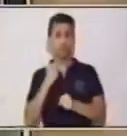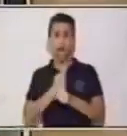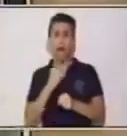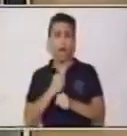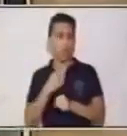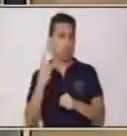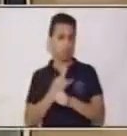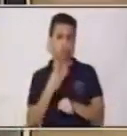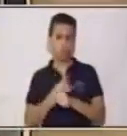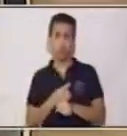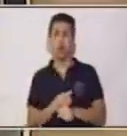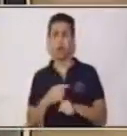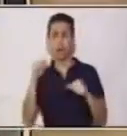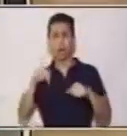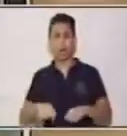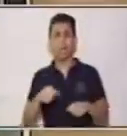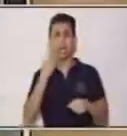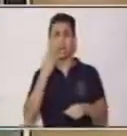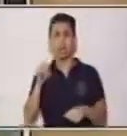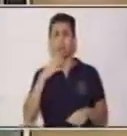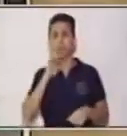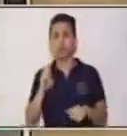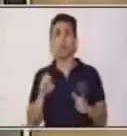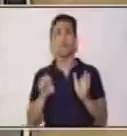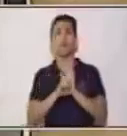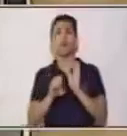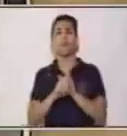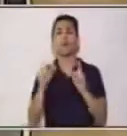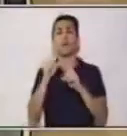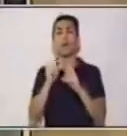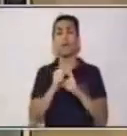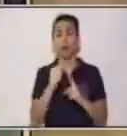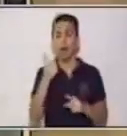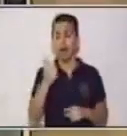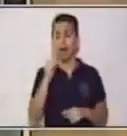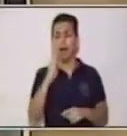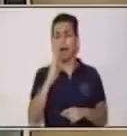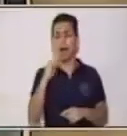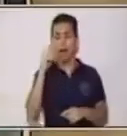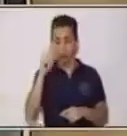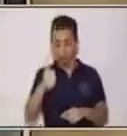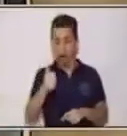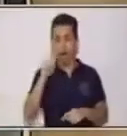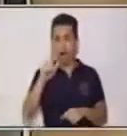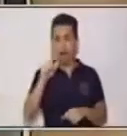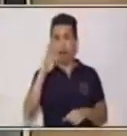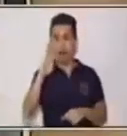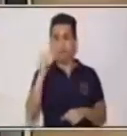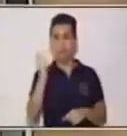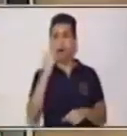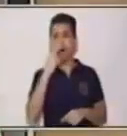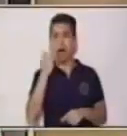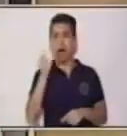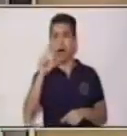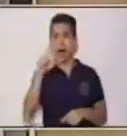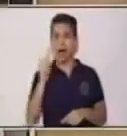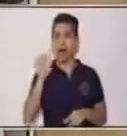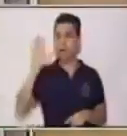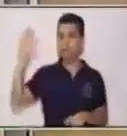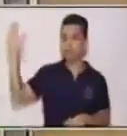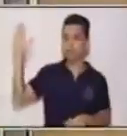Algunas de ellas son las palabras albahaca, por ejemplo, o la palabra almohada, que tienen un origen árabe. Y